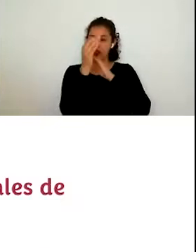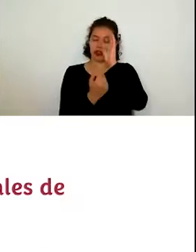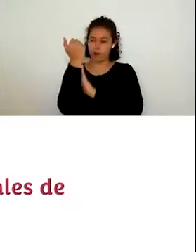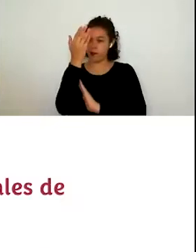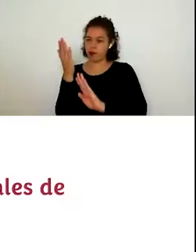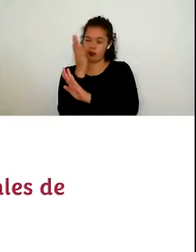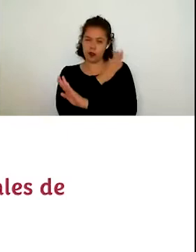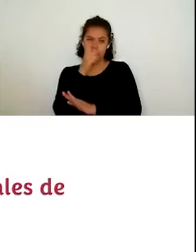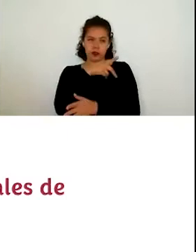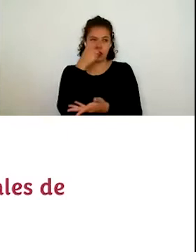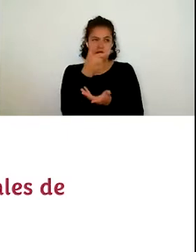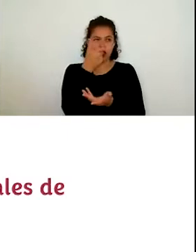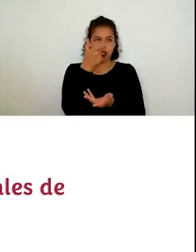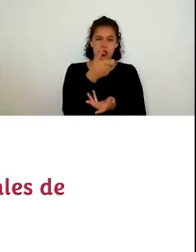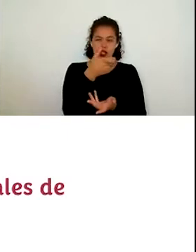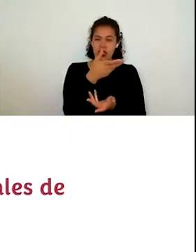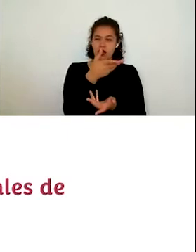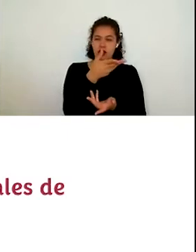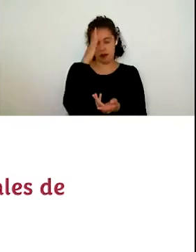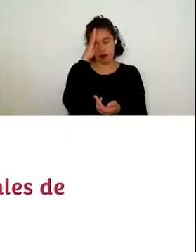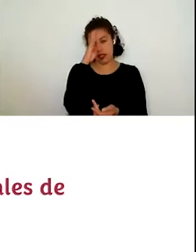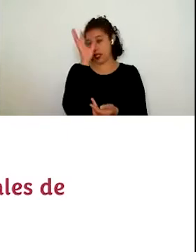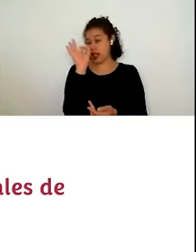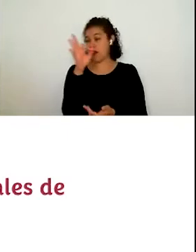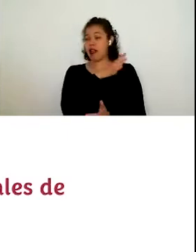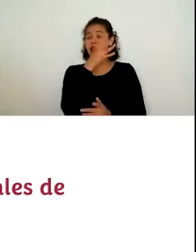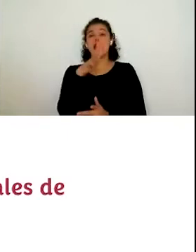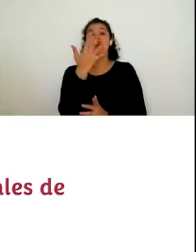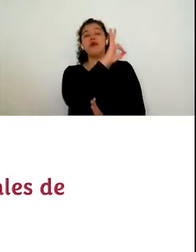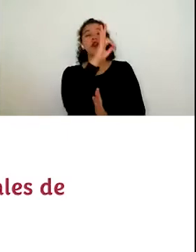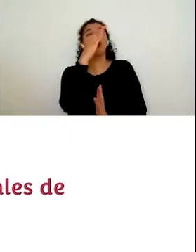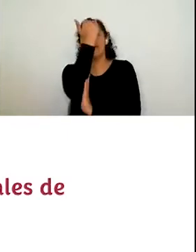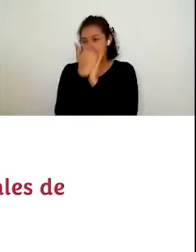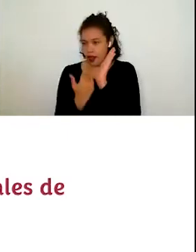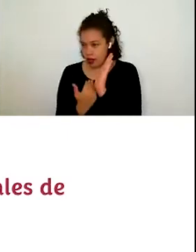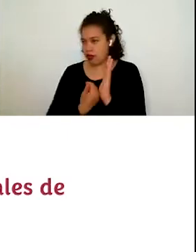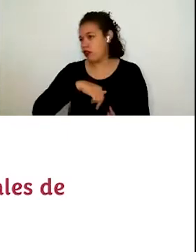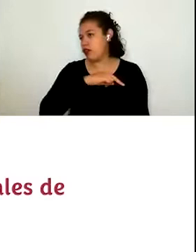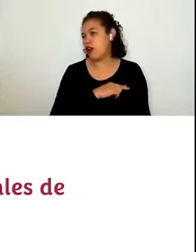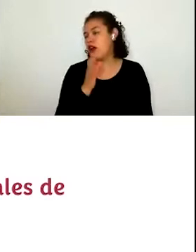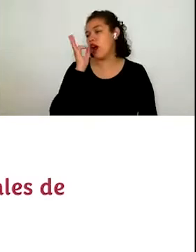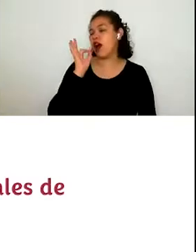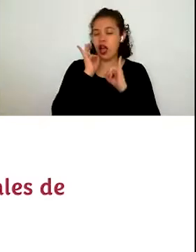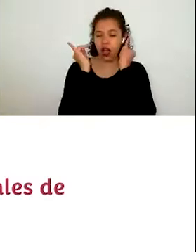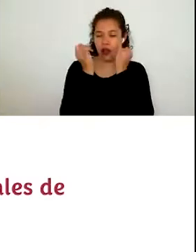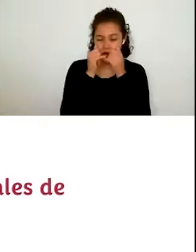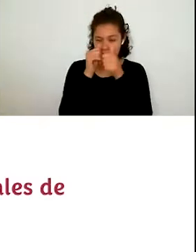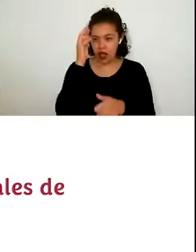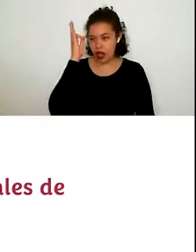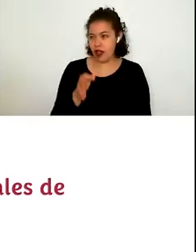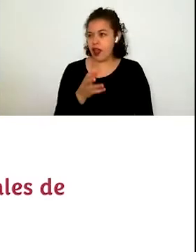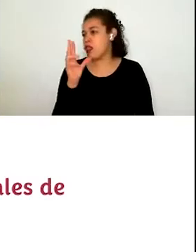presupuestado. Si es menor a este 10%, no necesitan la autorización de la Junta, pero sí